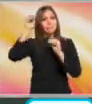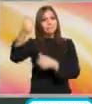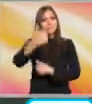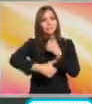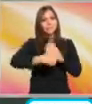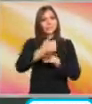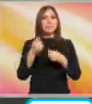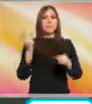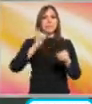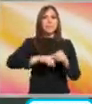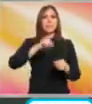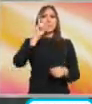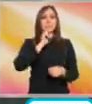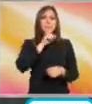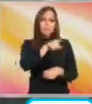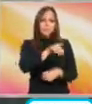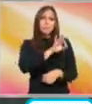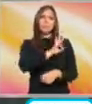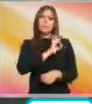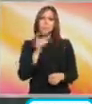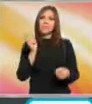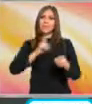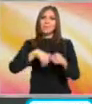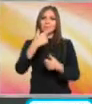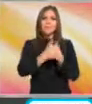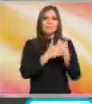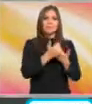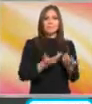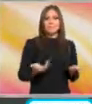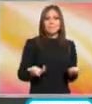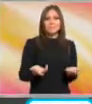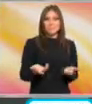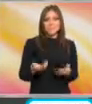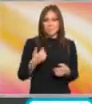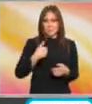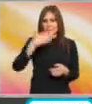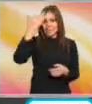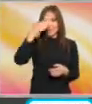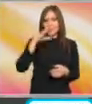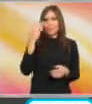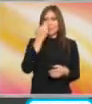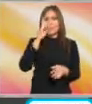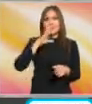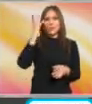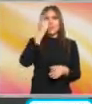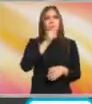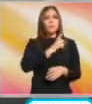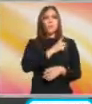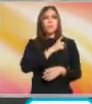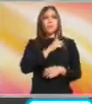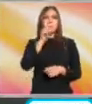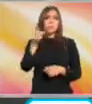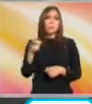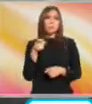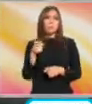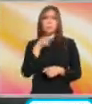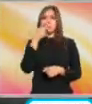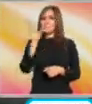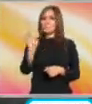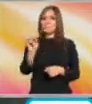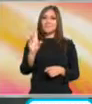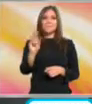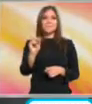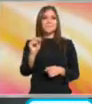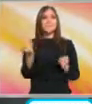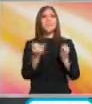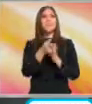que una concursante me dijo, oye, ¿tú puedes participar? Yo le dije, pues, yo sé que la flor más bella del ejido solamente es para Xochimilco, y me dijo que no,